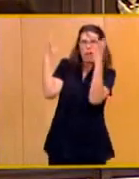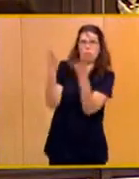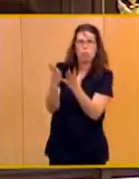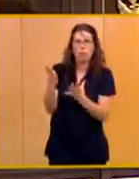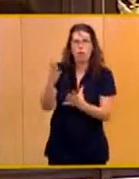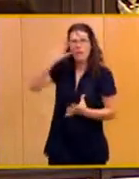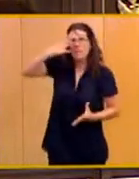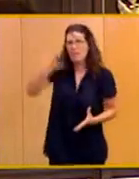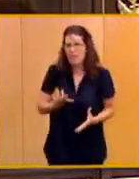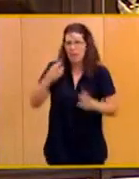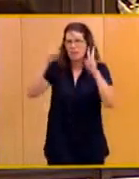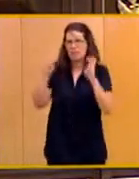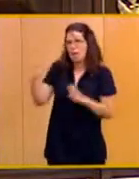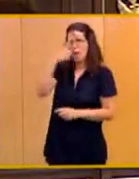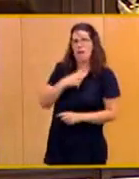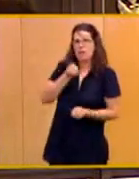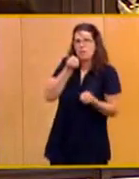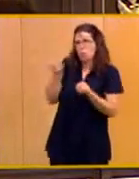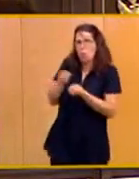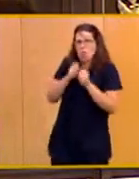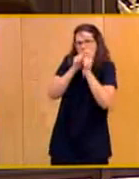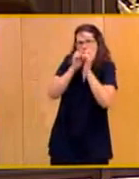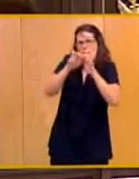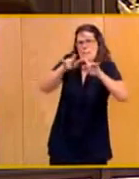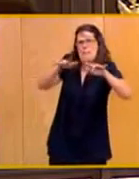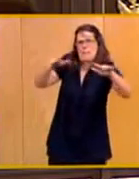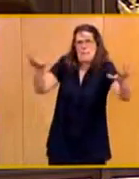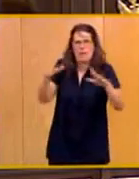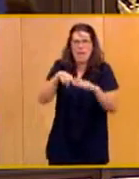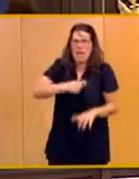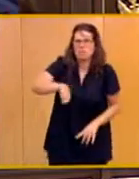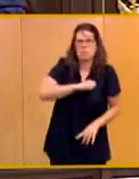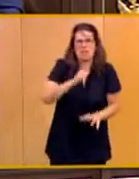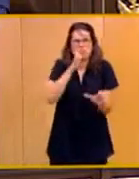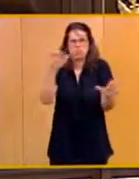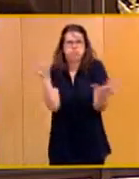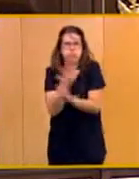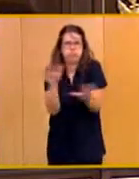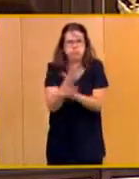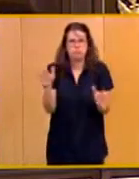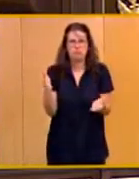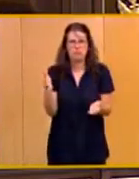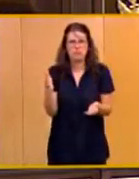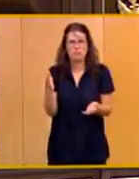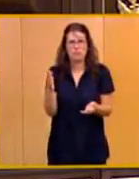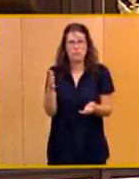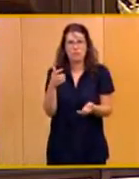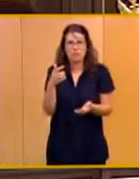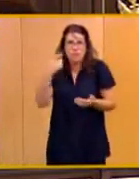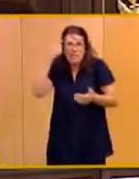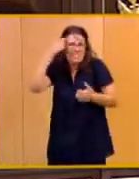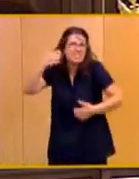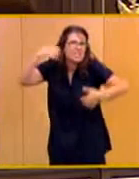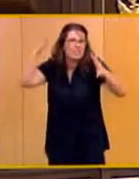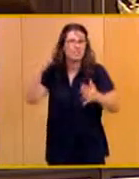de España que ustedes han propagado por todas las esquinas? Si se hubieran creído, como ustedes no han cesado de insinuar, que nuestra